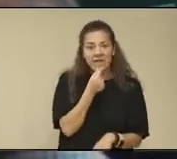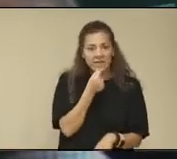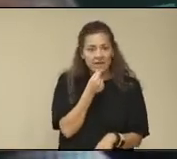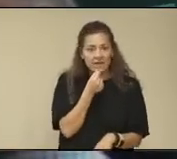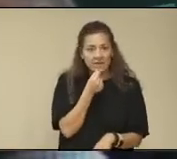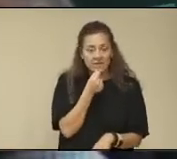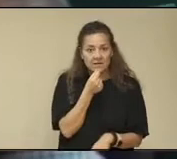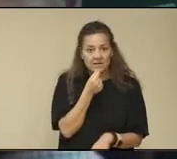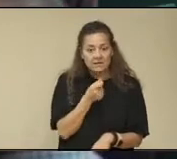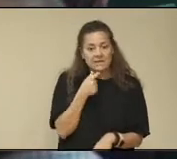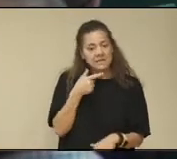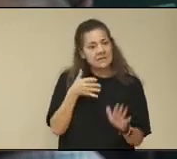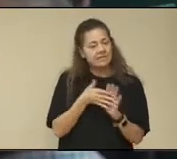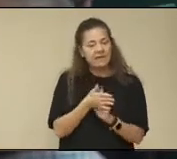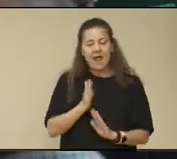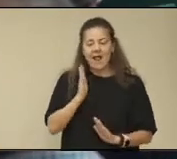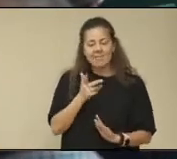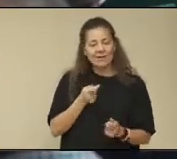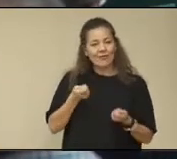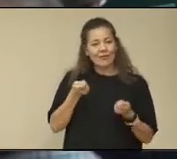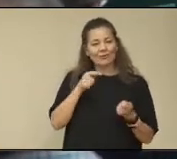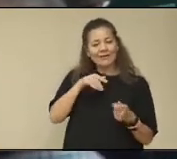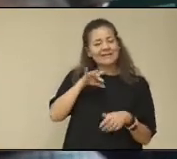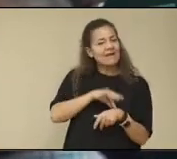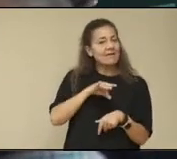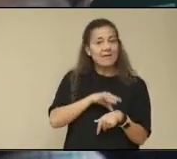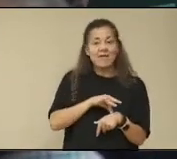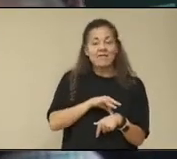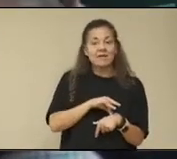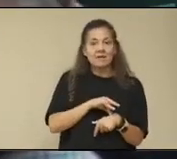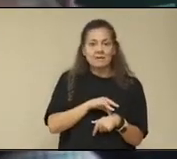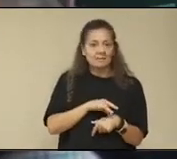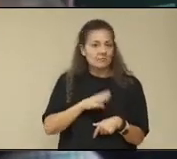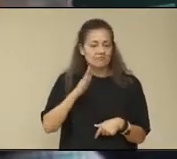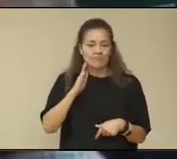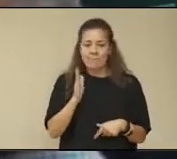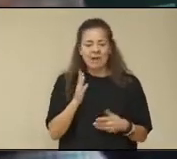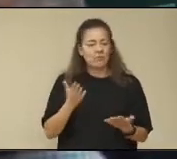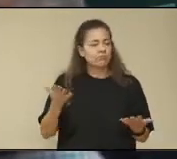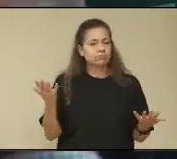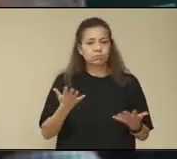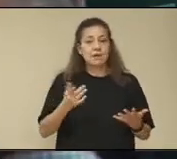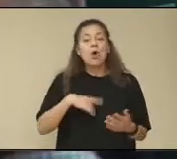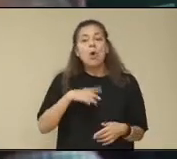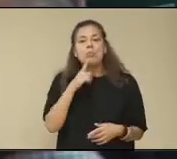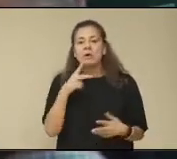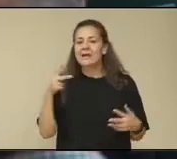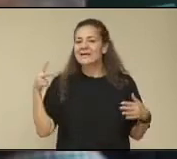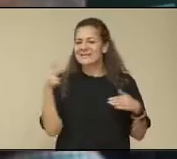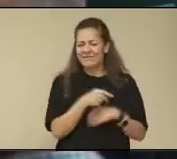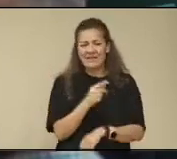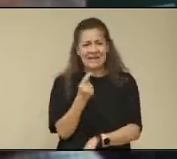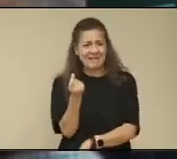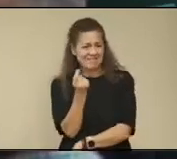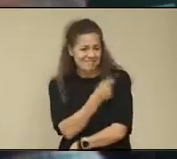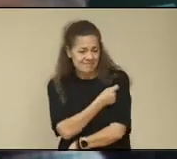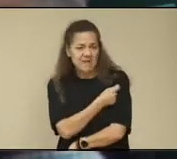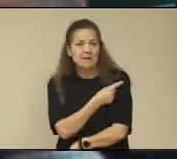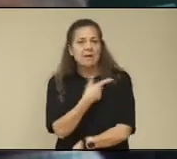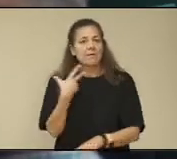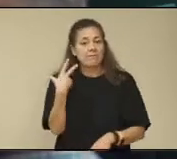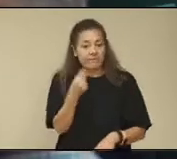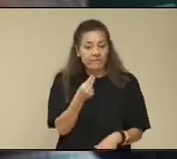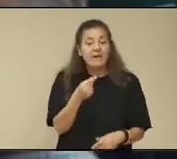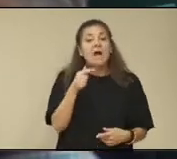va a tener un impacto en el control de la enfermedad que va a ser enorme, porque va a facilitar, se evitan las jeringuillas y lo que vamos a tener